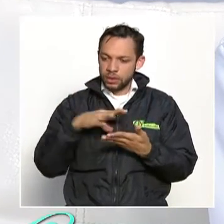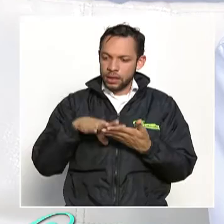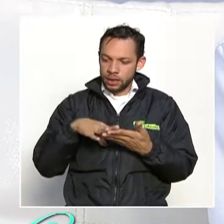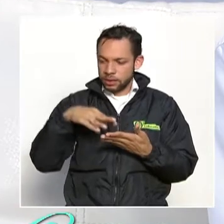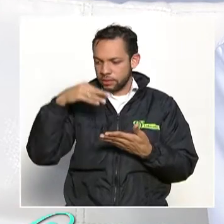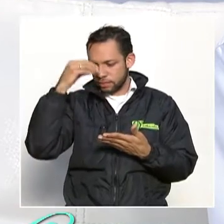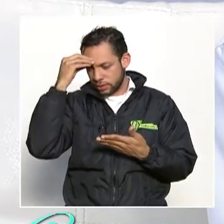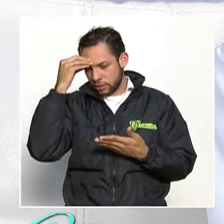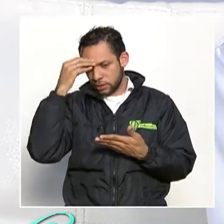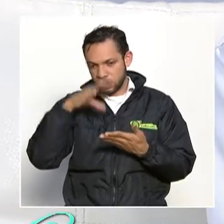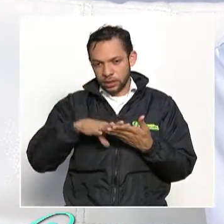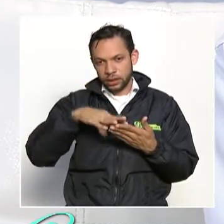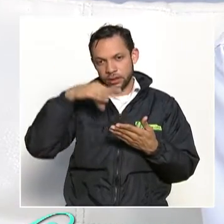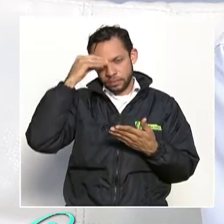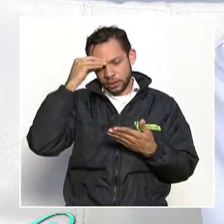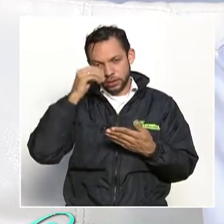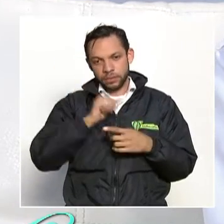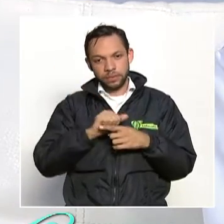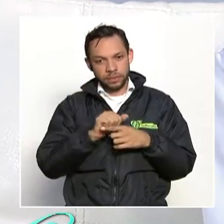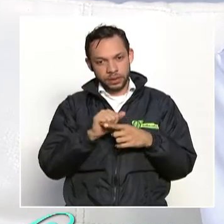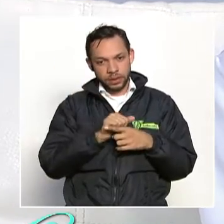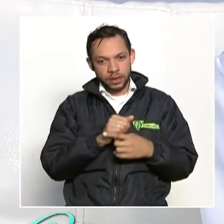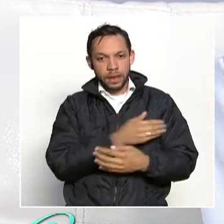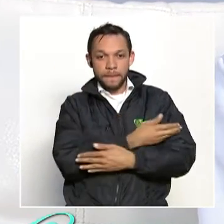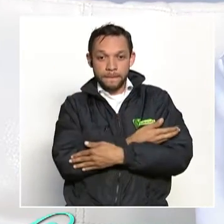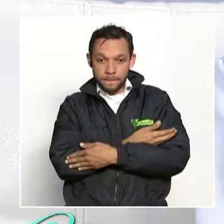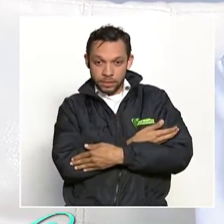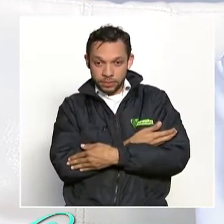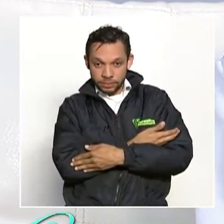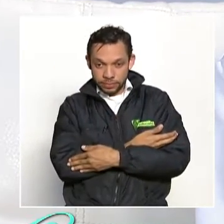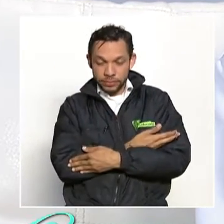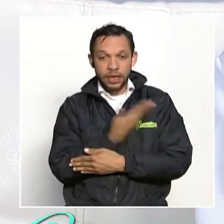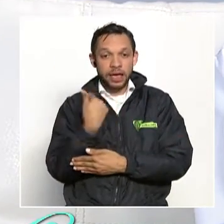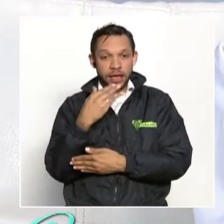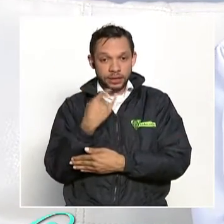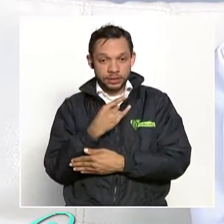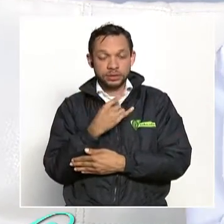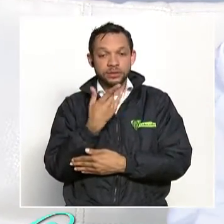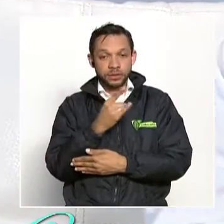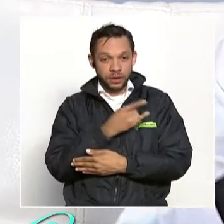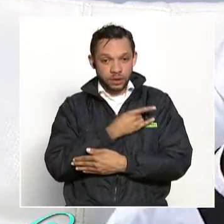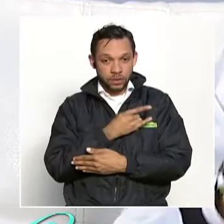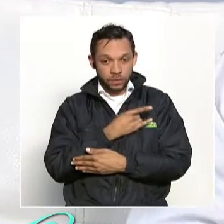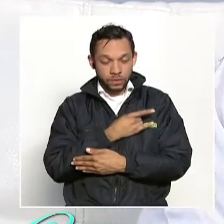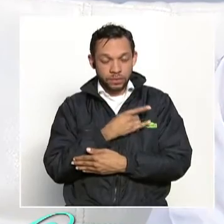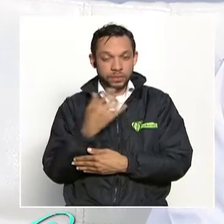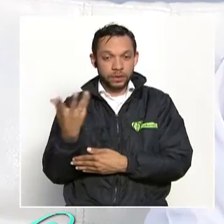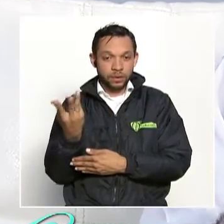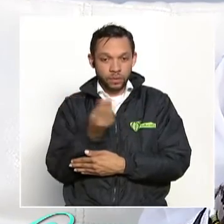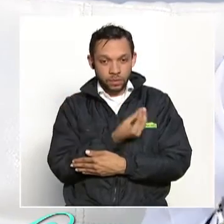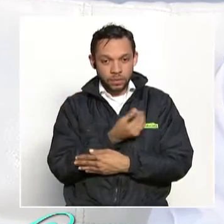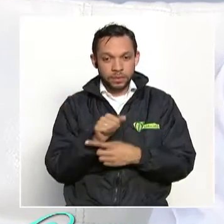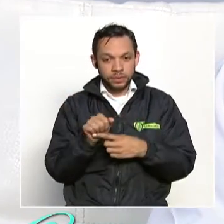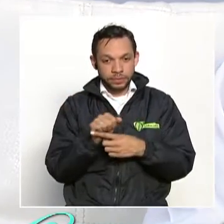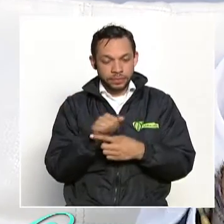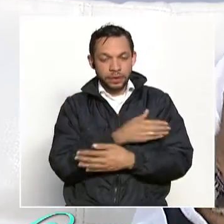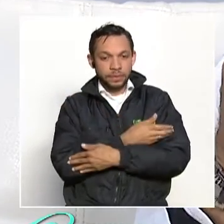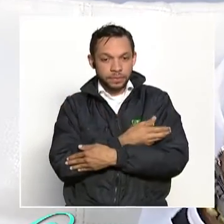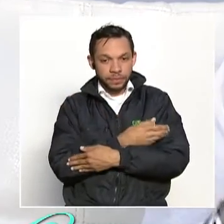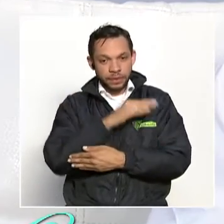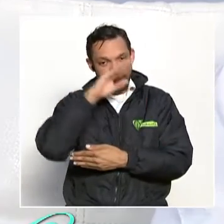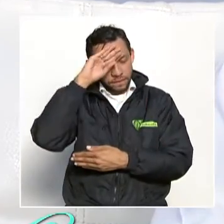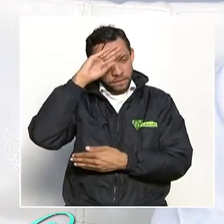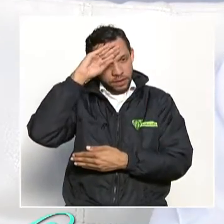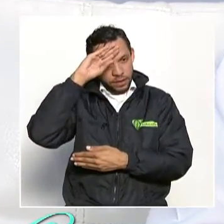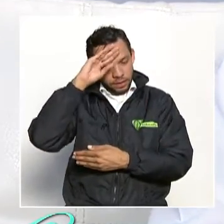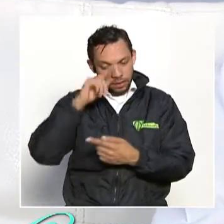que hice rotación en pediatría. Porque cuando yo estaba en pediatría, los niños que nos llegaban con fiebre, con convulsiones, con